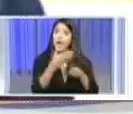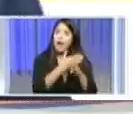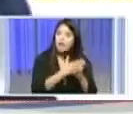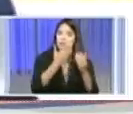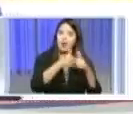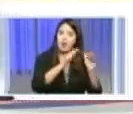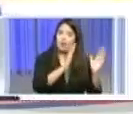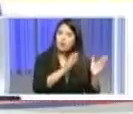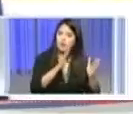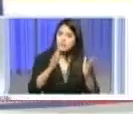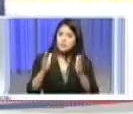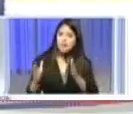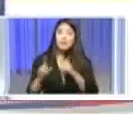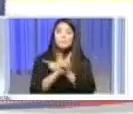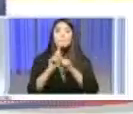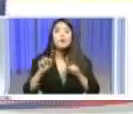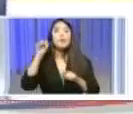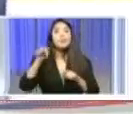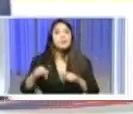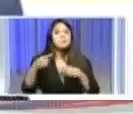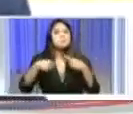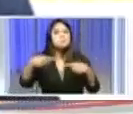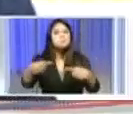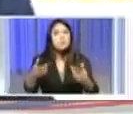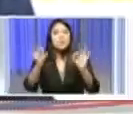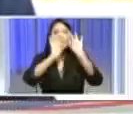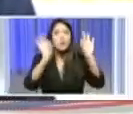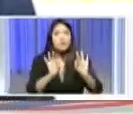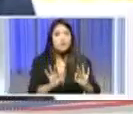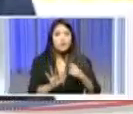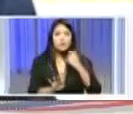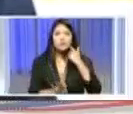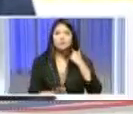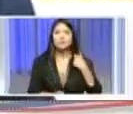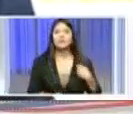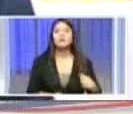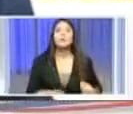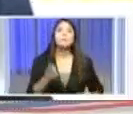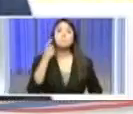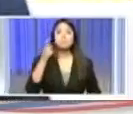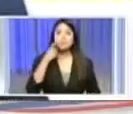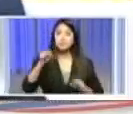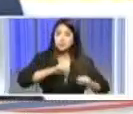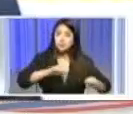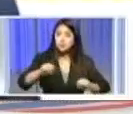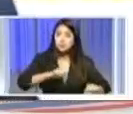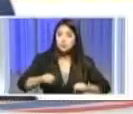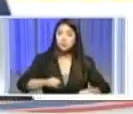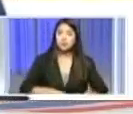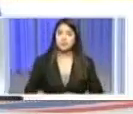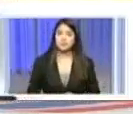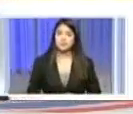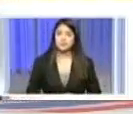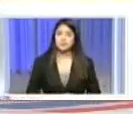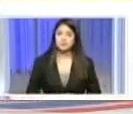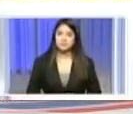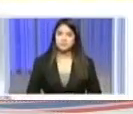organizándose. Pero esto tiene que generar una dinámica muy activa.